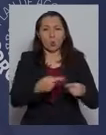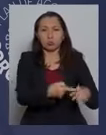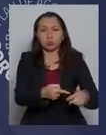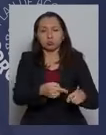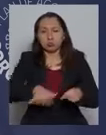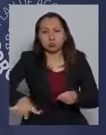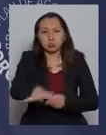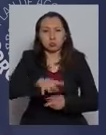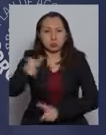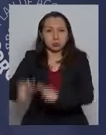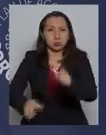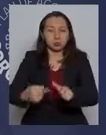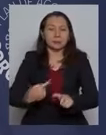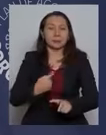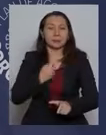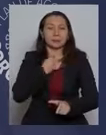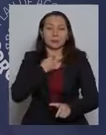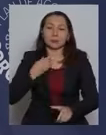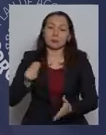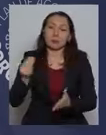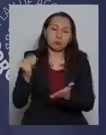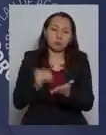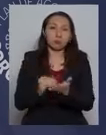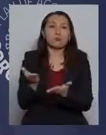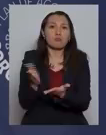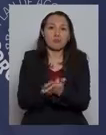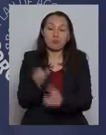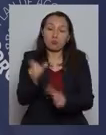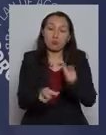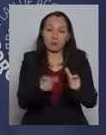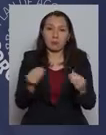social que ha lamentado muchas personas.